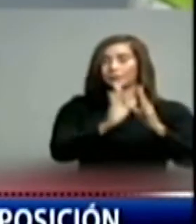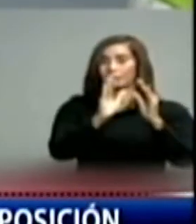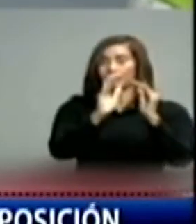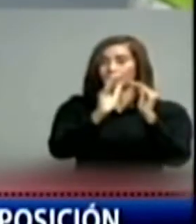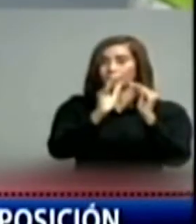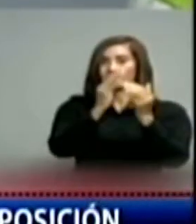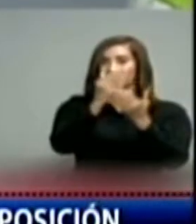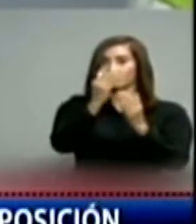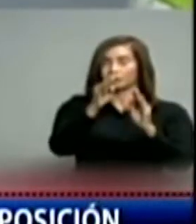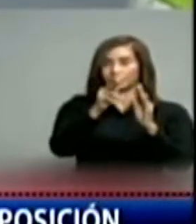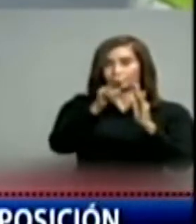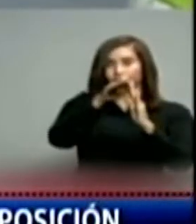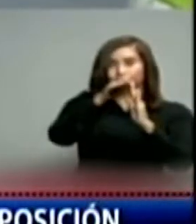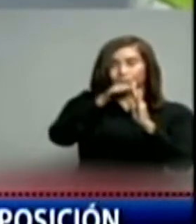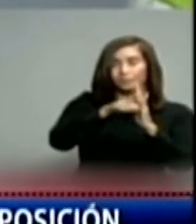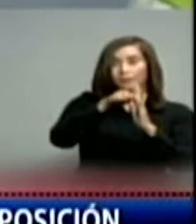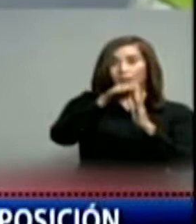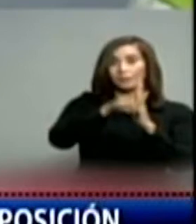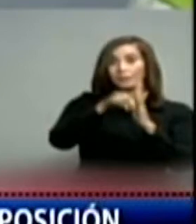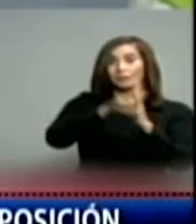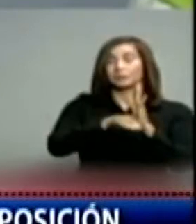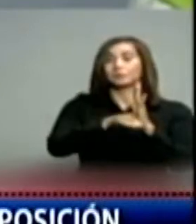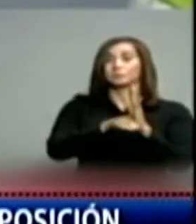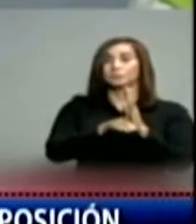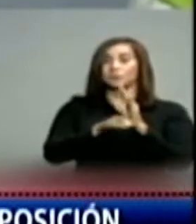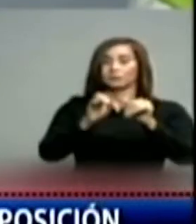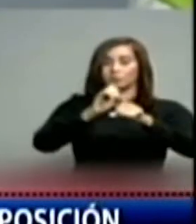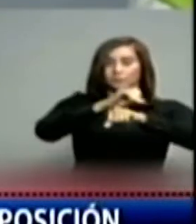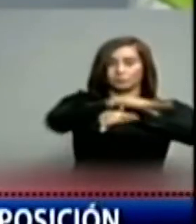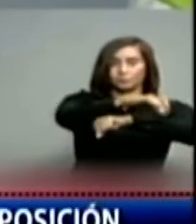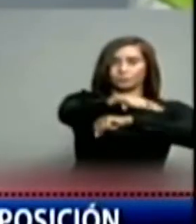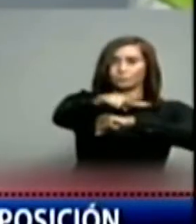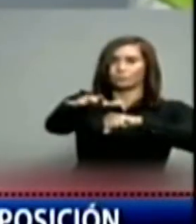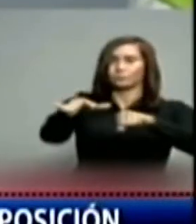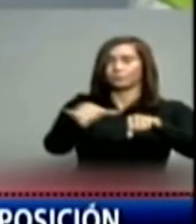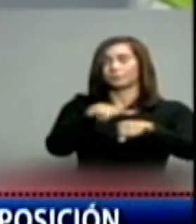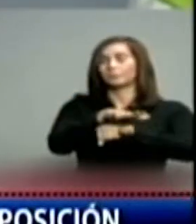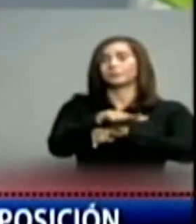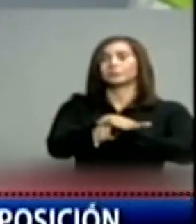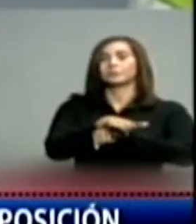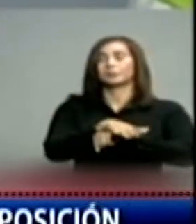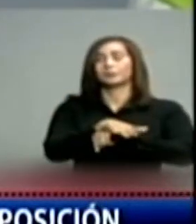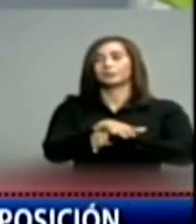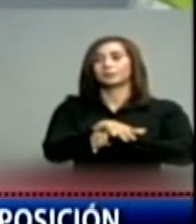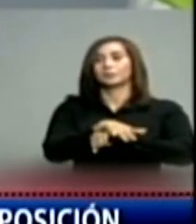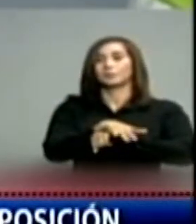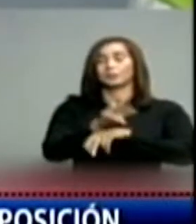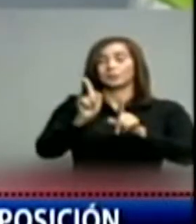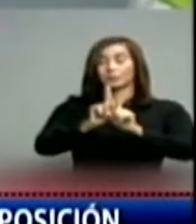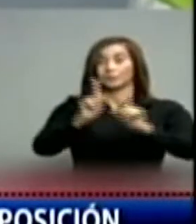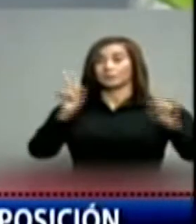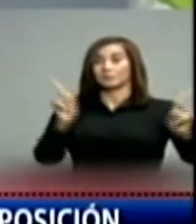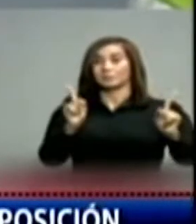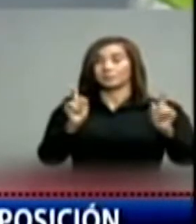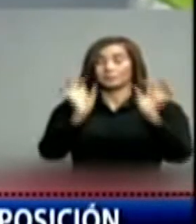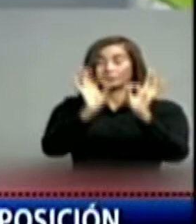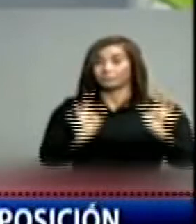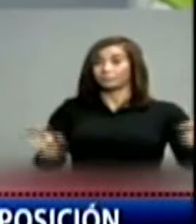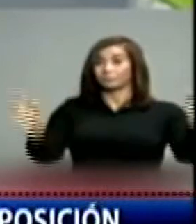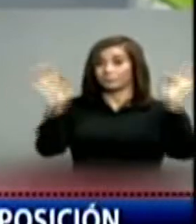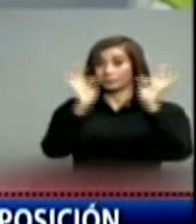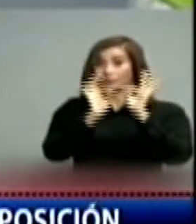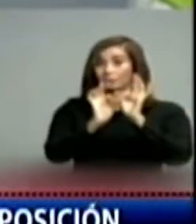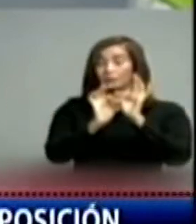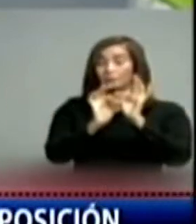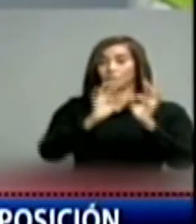reduciendo significativamente el número de contagios. Es un arma vital si